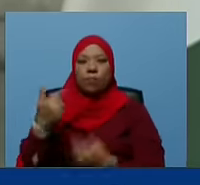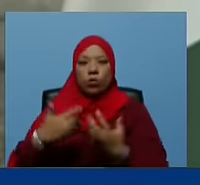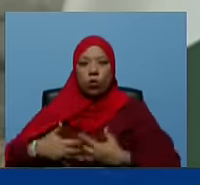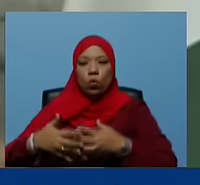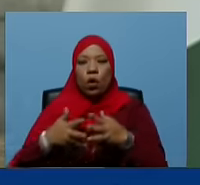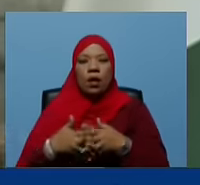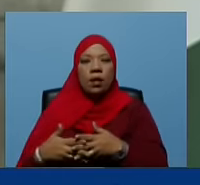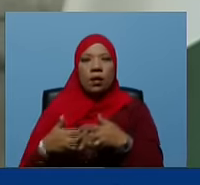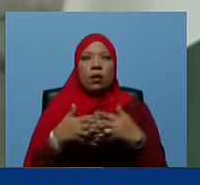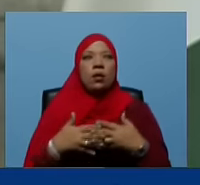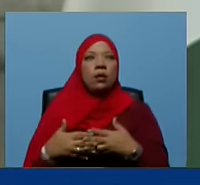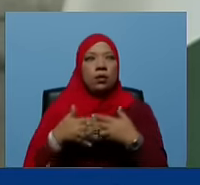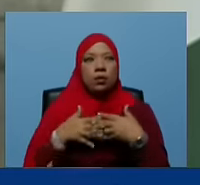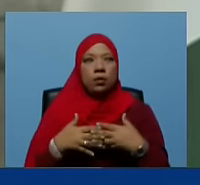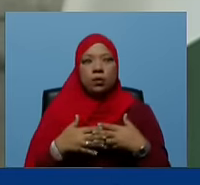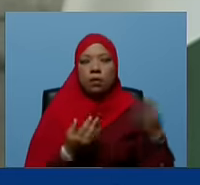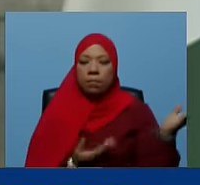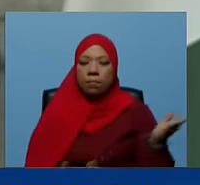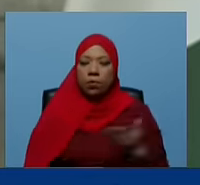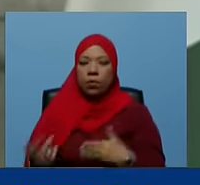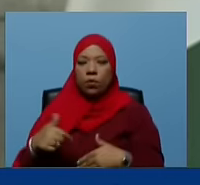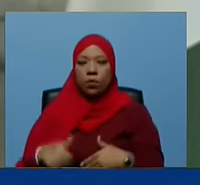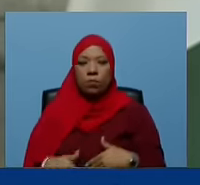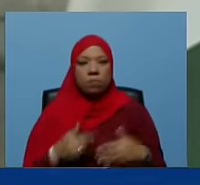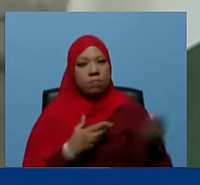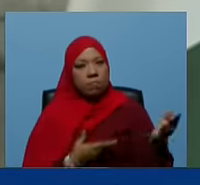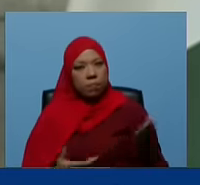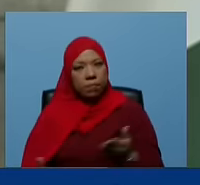Estados Unidos, bienvenidos, welcome.